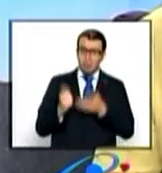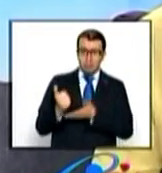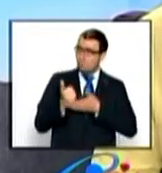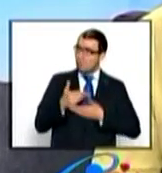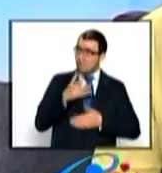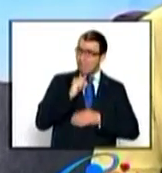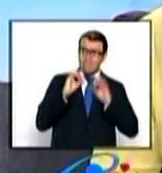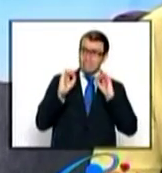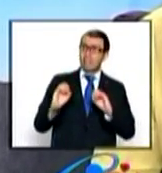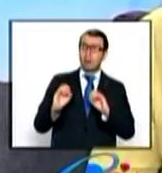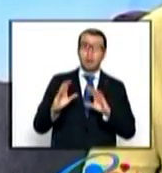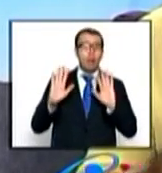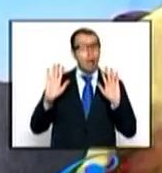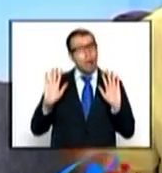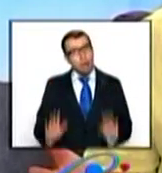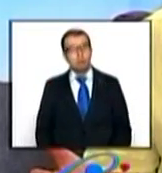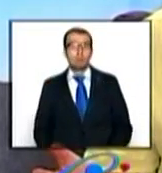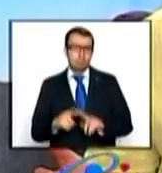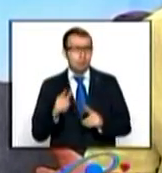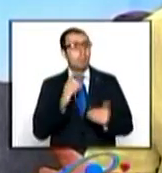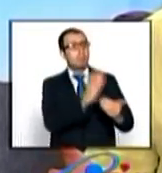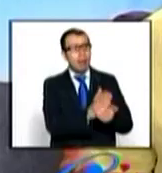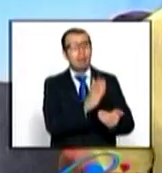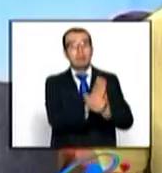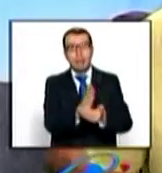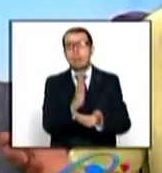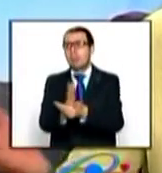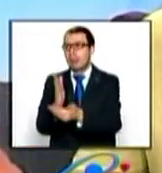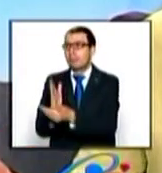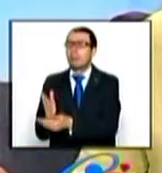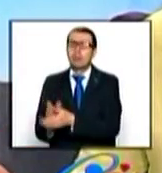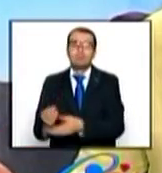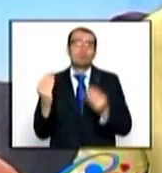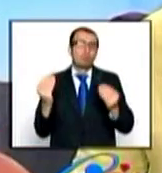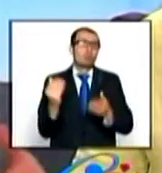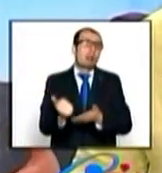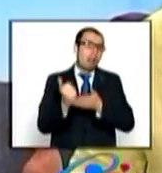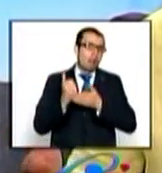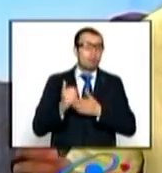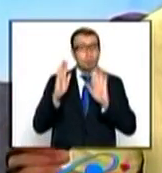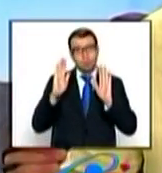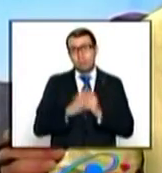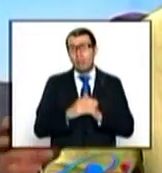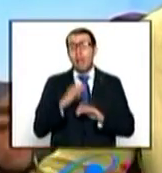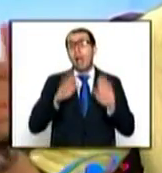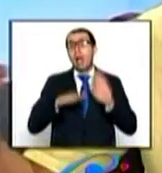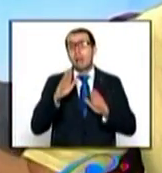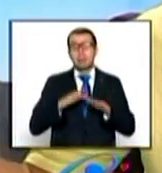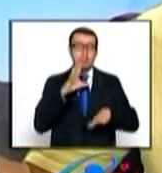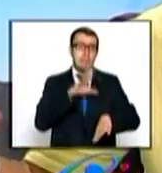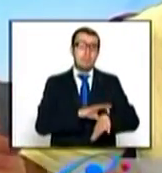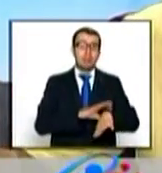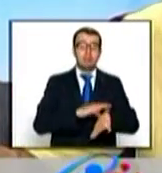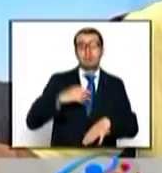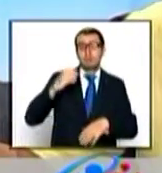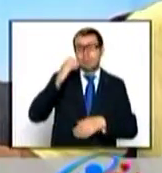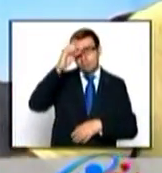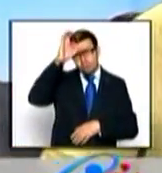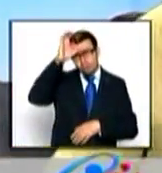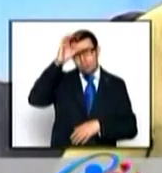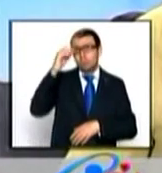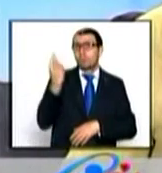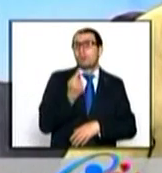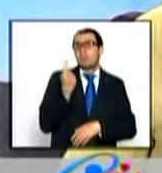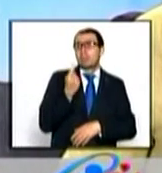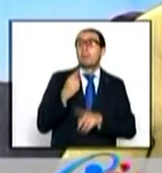fin, cuando realmente hay muchas cosas que infortunadamente de pronto nuestras facultades nos enseñaron hasta un punto, pero